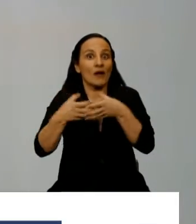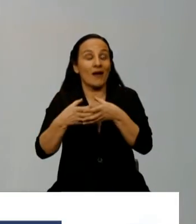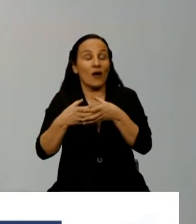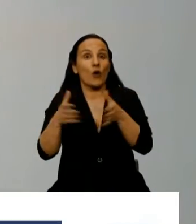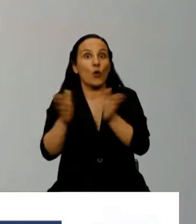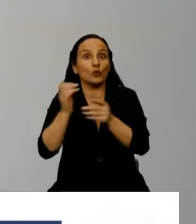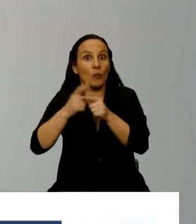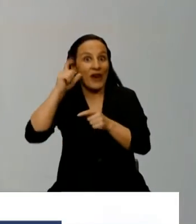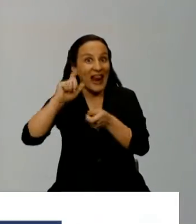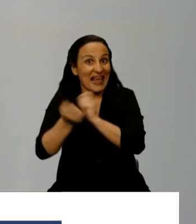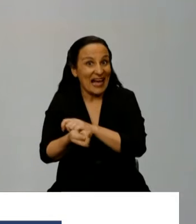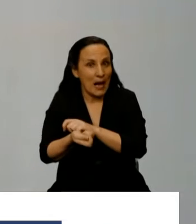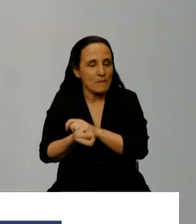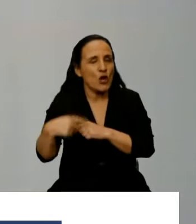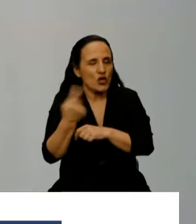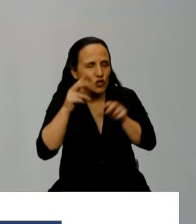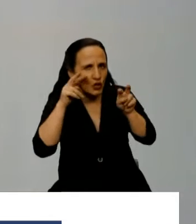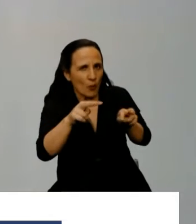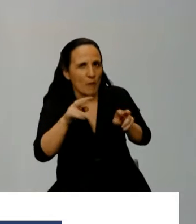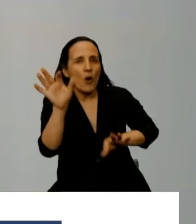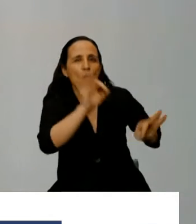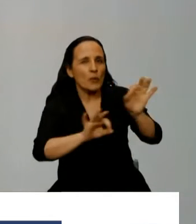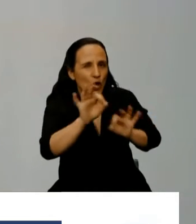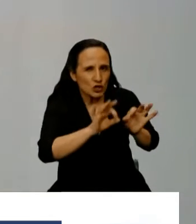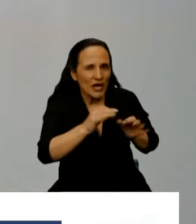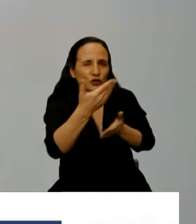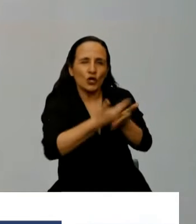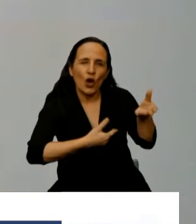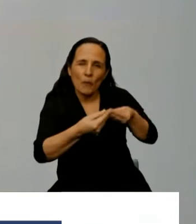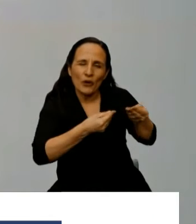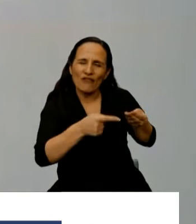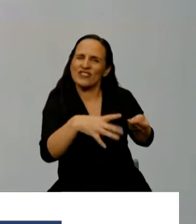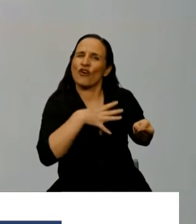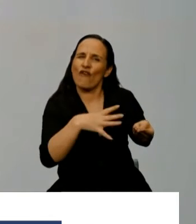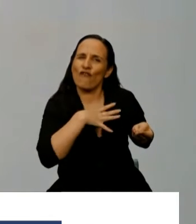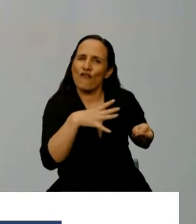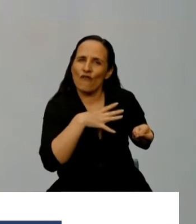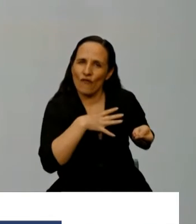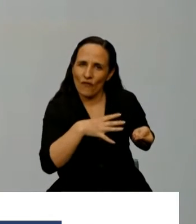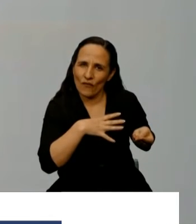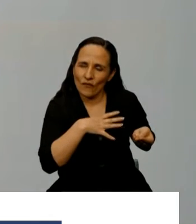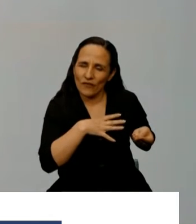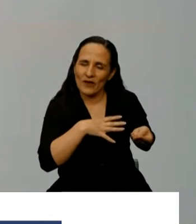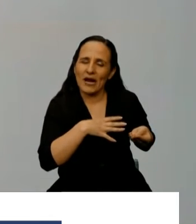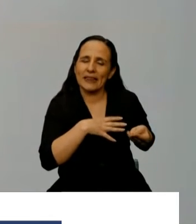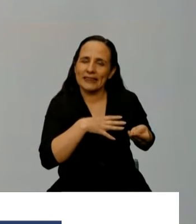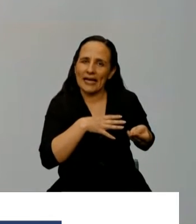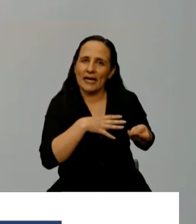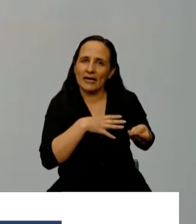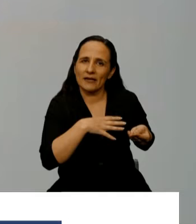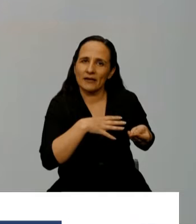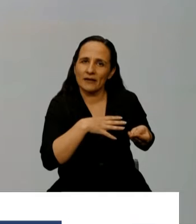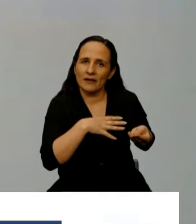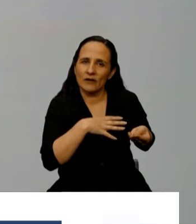ha observado que este proyecto de presupuesto adolece de inconsistencias